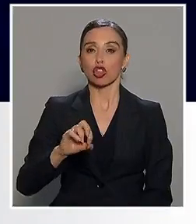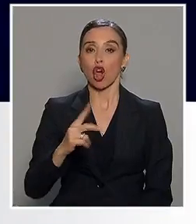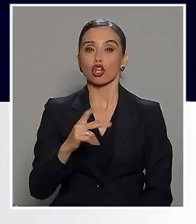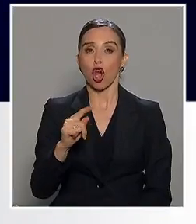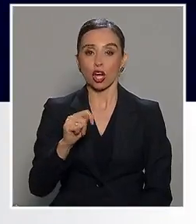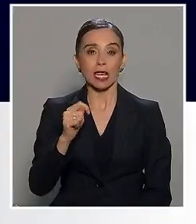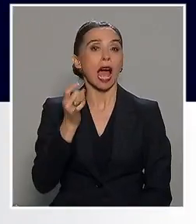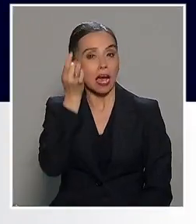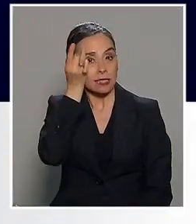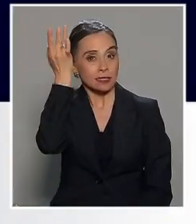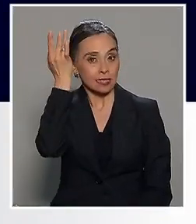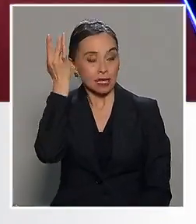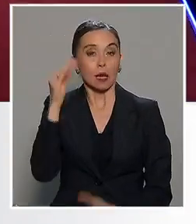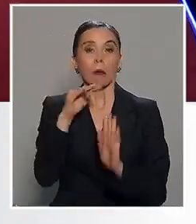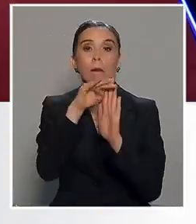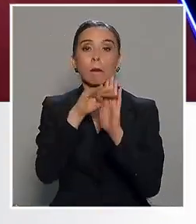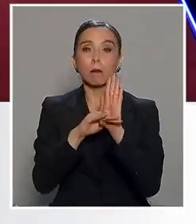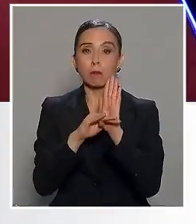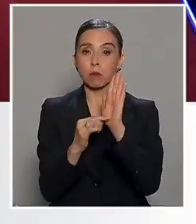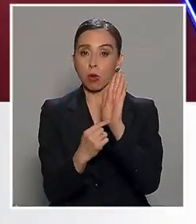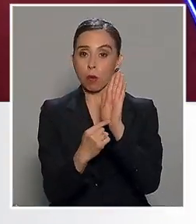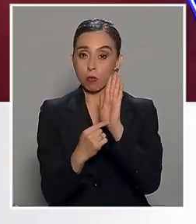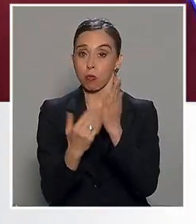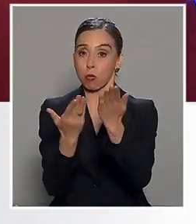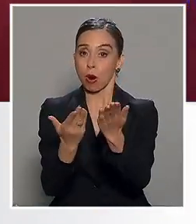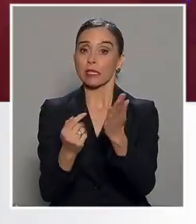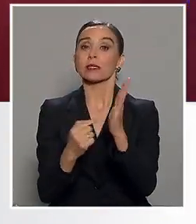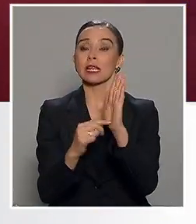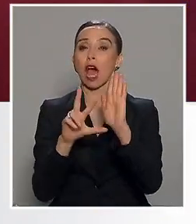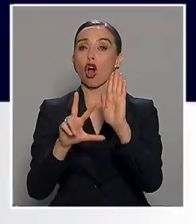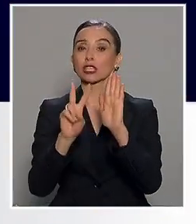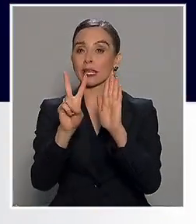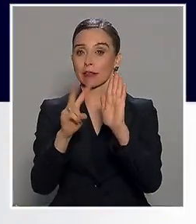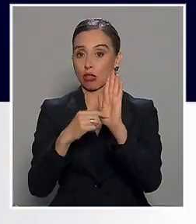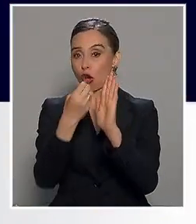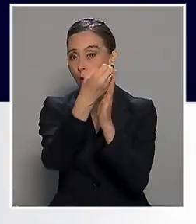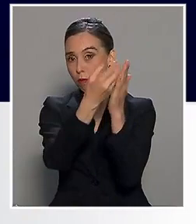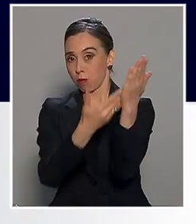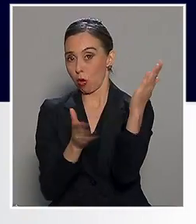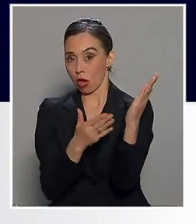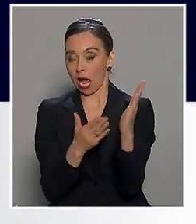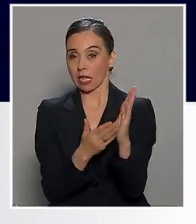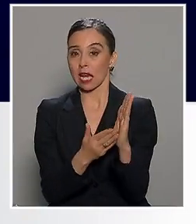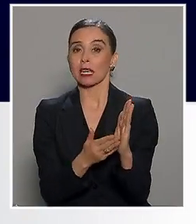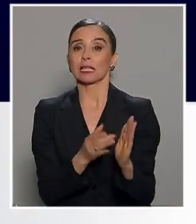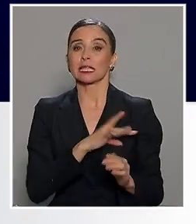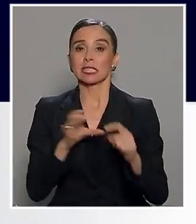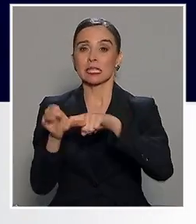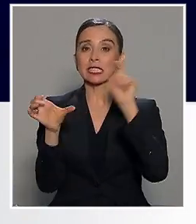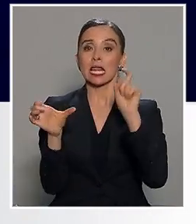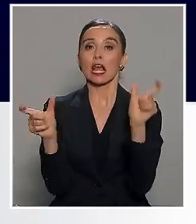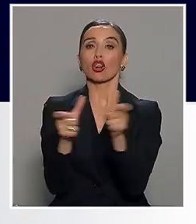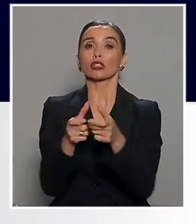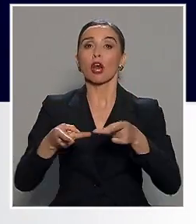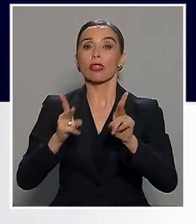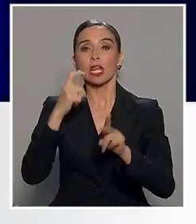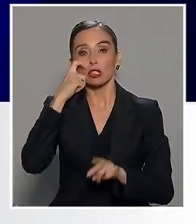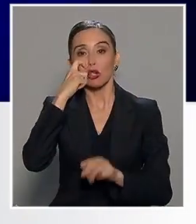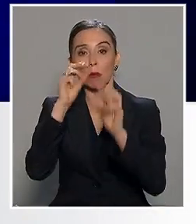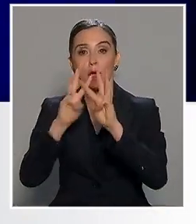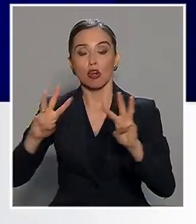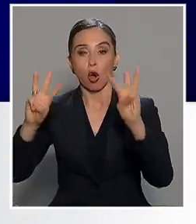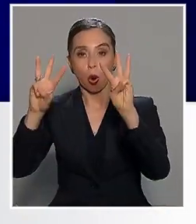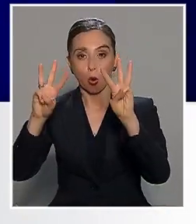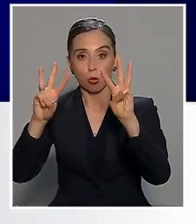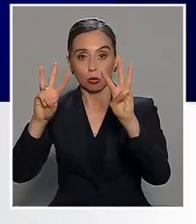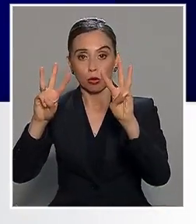este 82 de sus programas por si no se la sabe de memoria son los recuerdos largos los retiraremos achile del consejo de derechos humanos de la onu